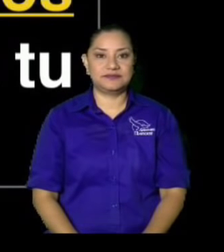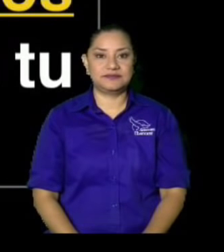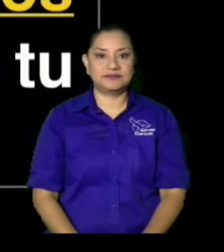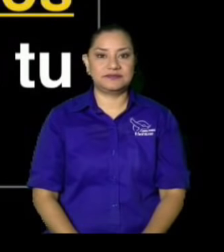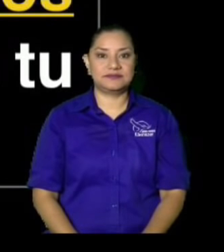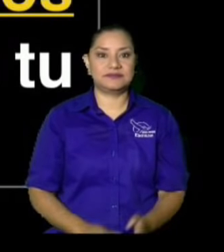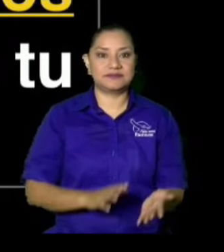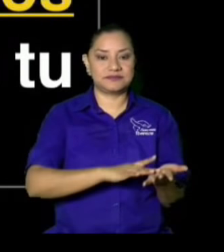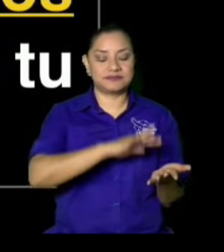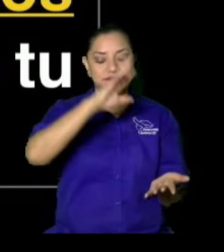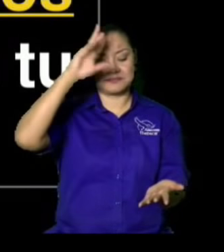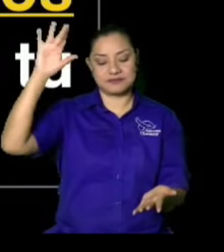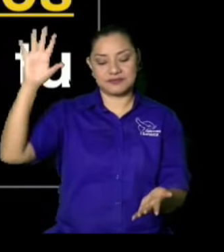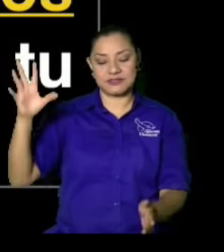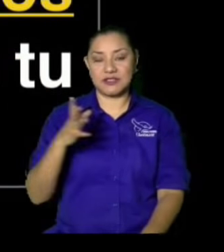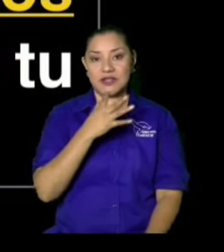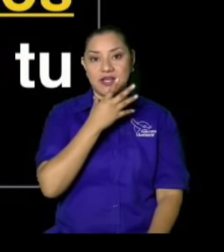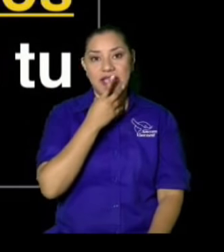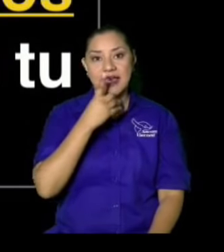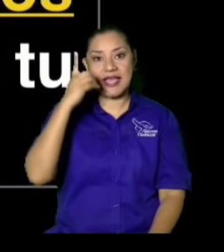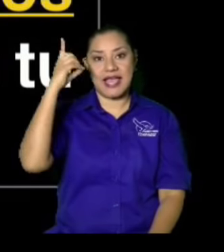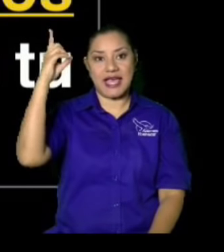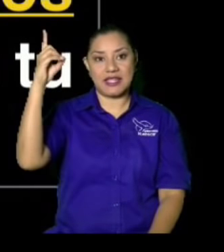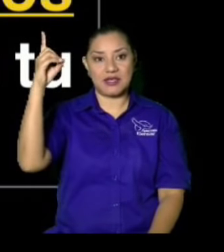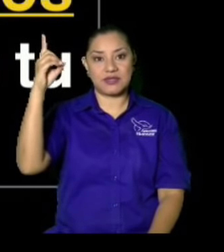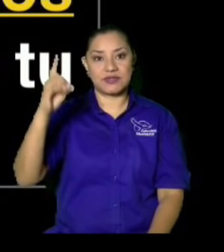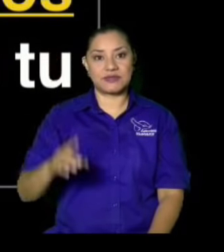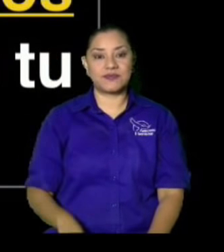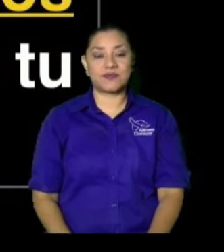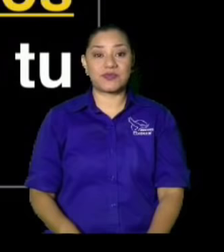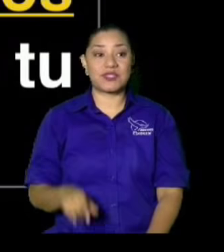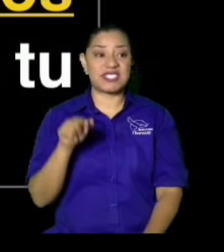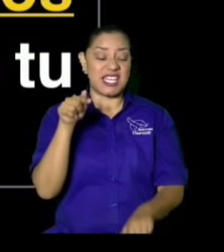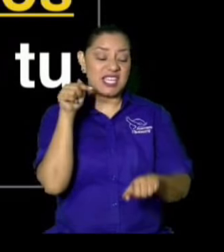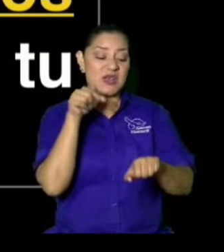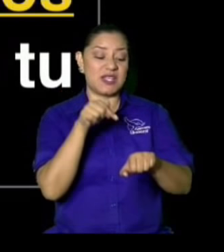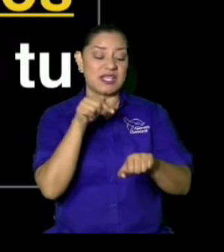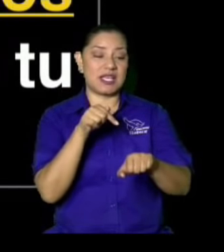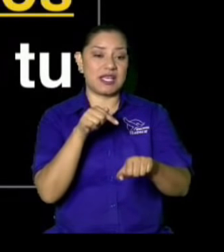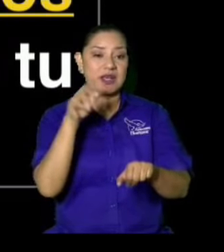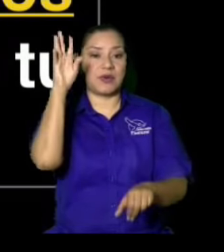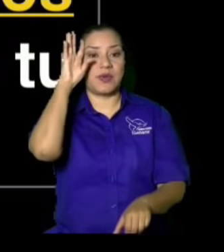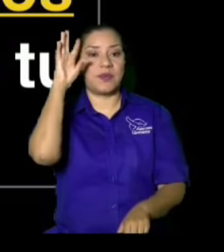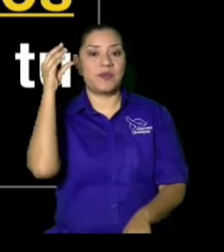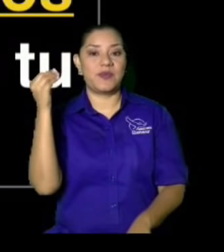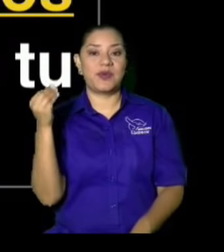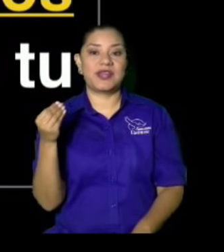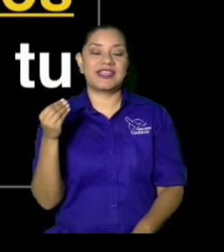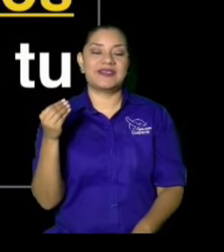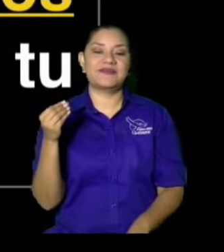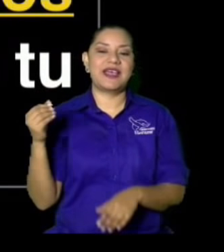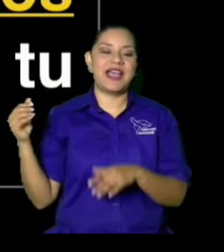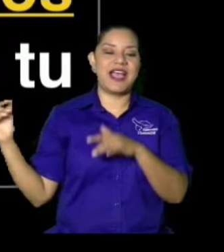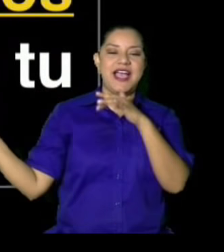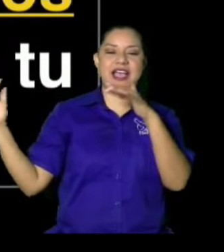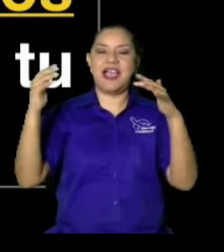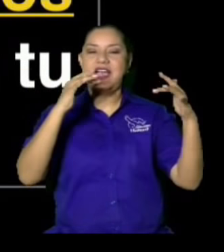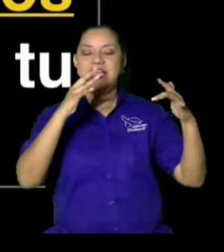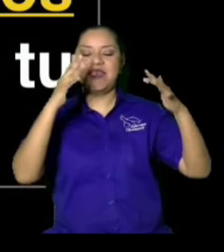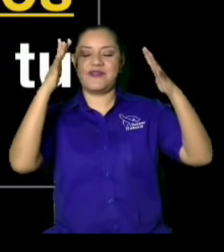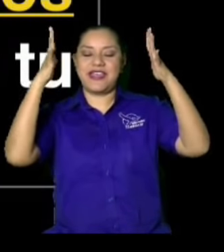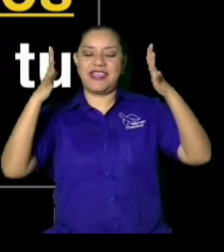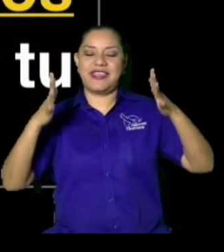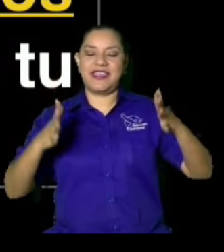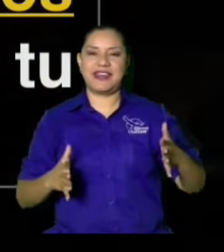La gloria a Dios. Por eso la atacaron, porque ahí, hermano, hay un guerrero, hay una guerrera, pero viene,